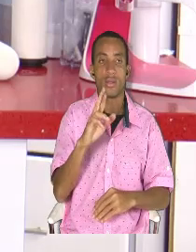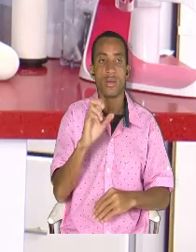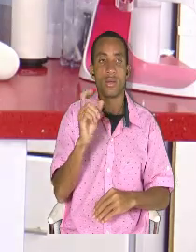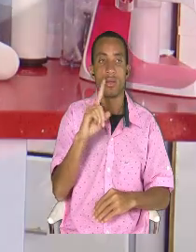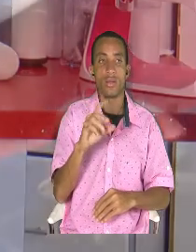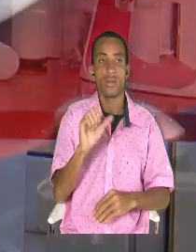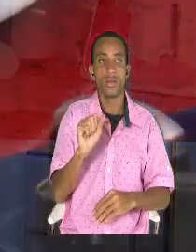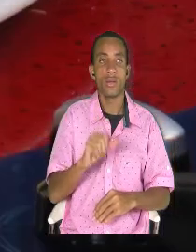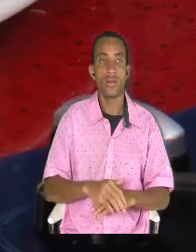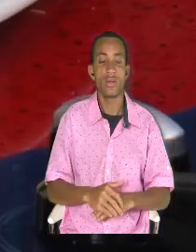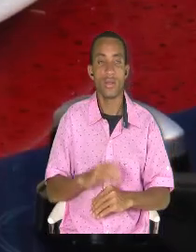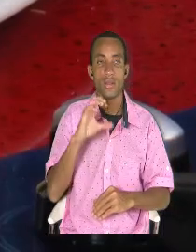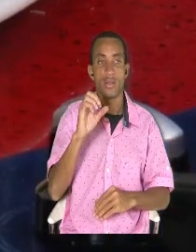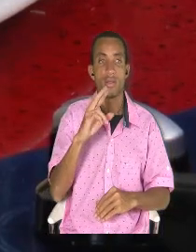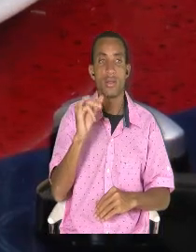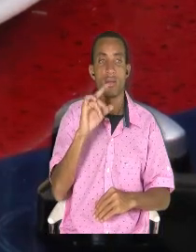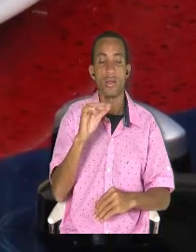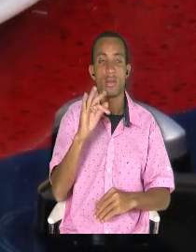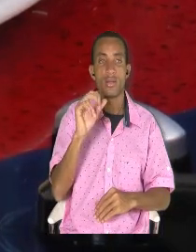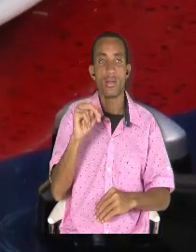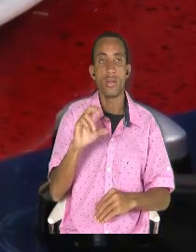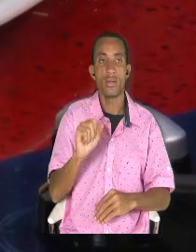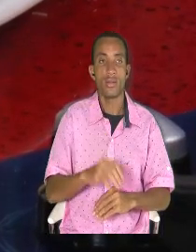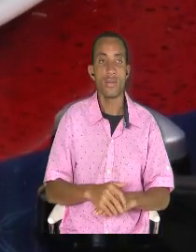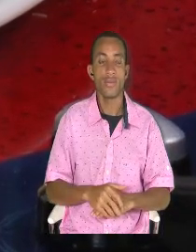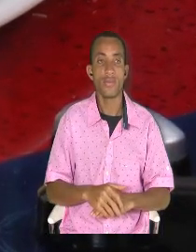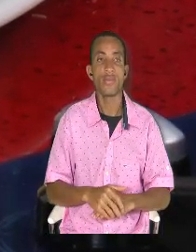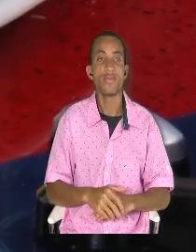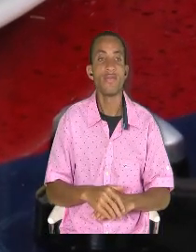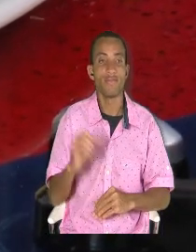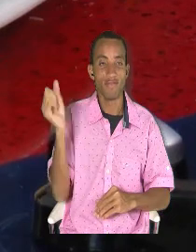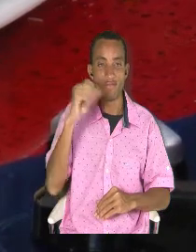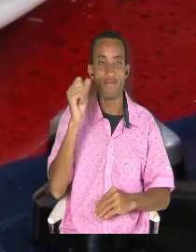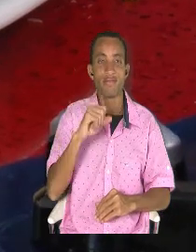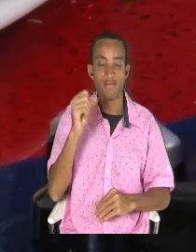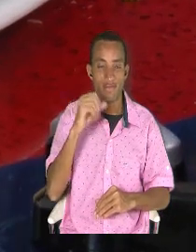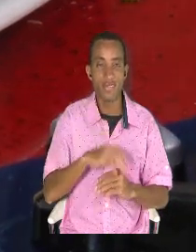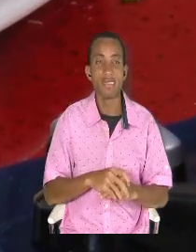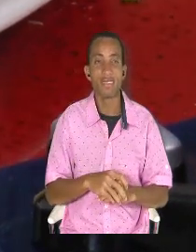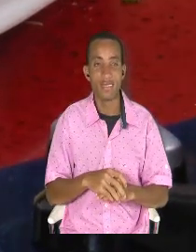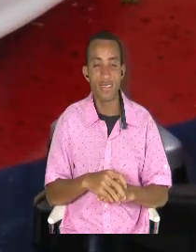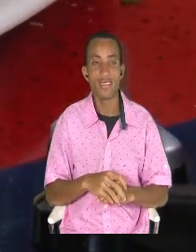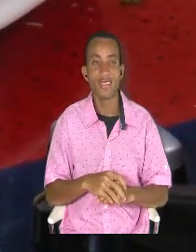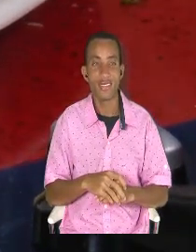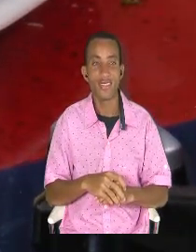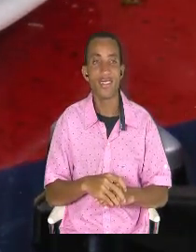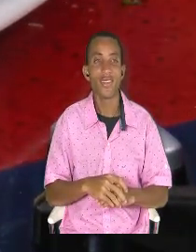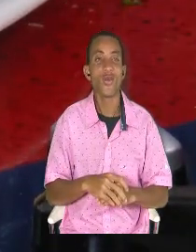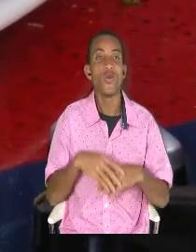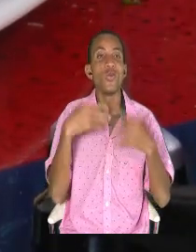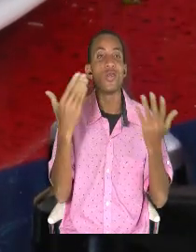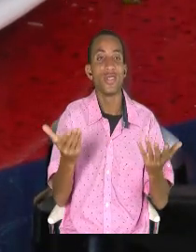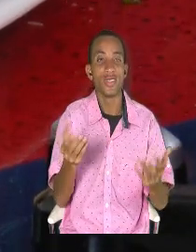Perdón, María Cristina. ¿Me escucha? Sí, señor, sí le escucho. ¿Qué más, Wilson?